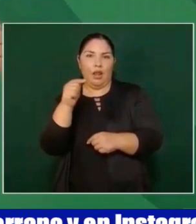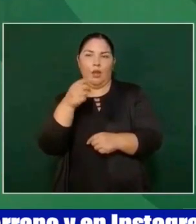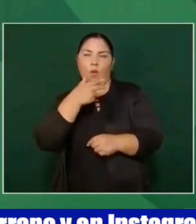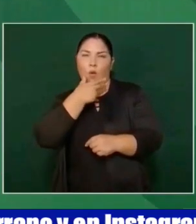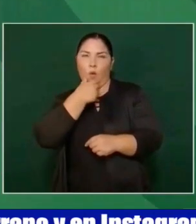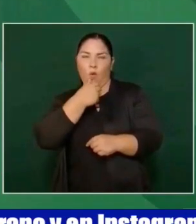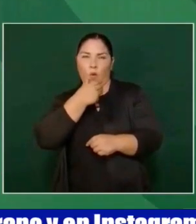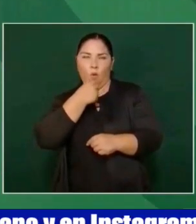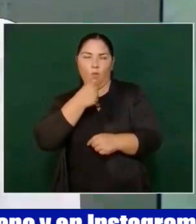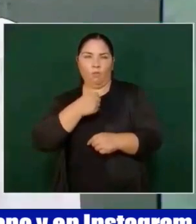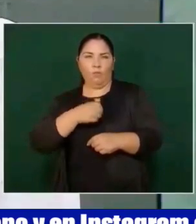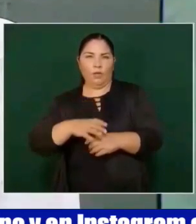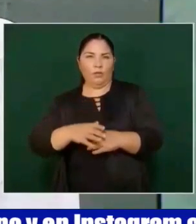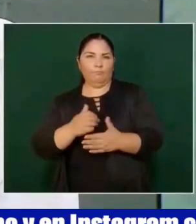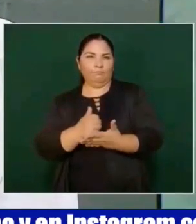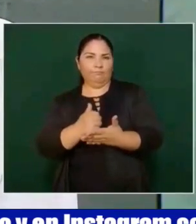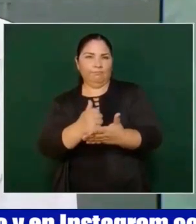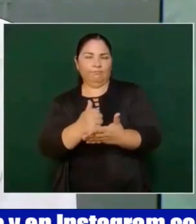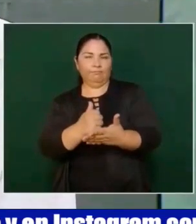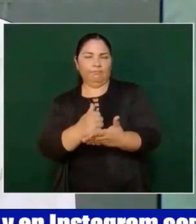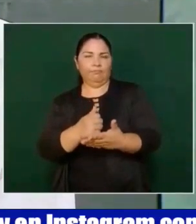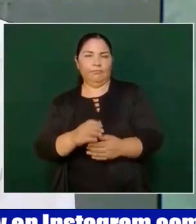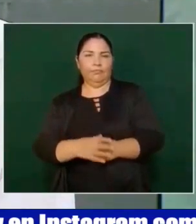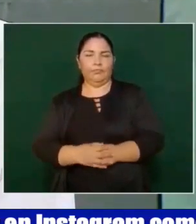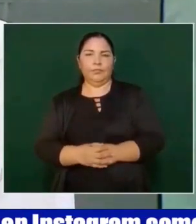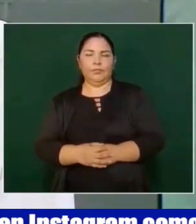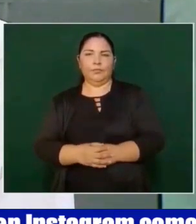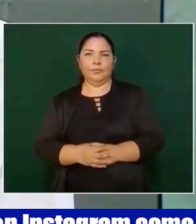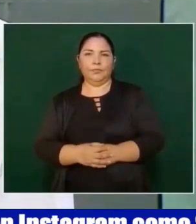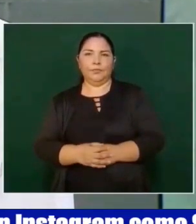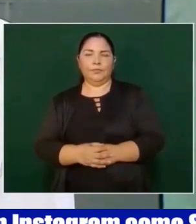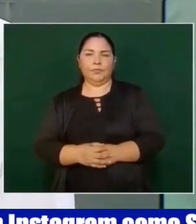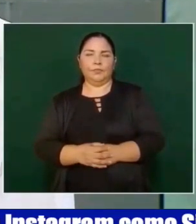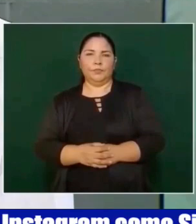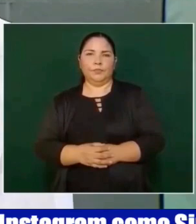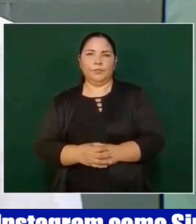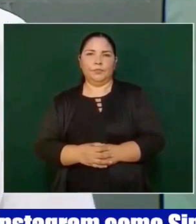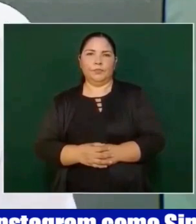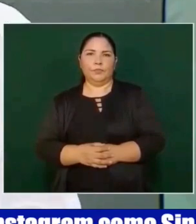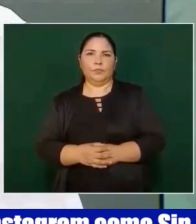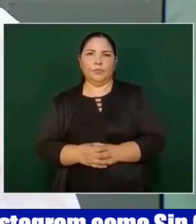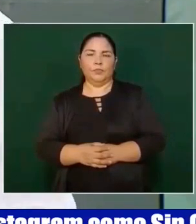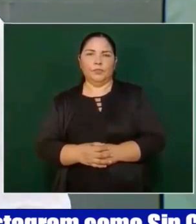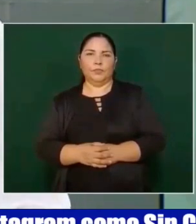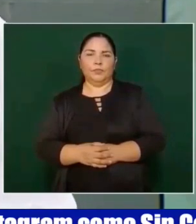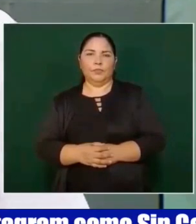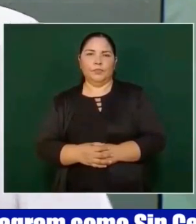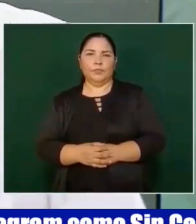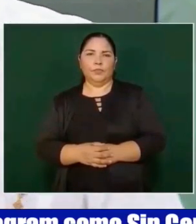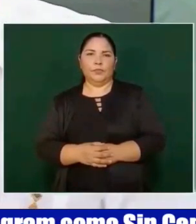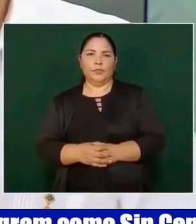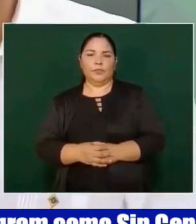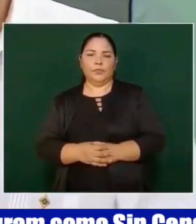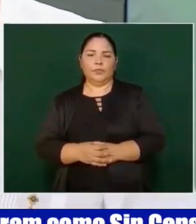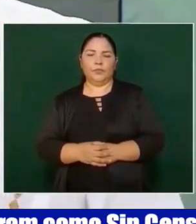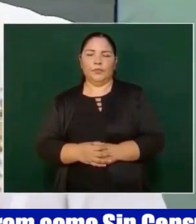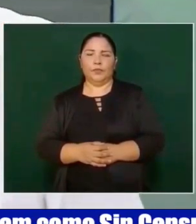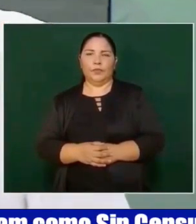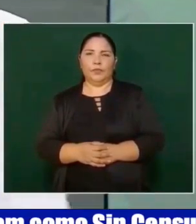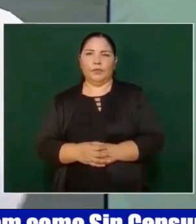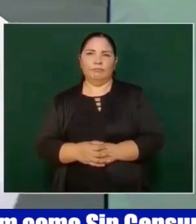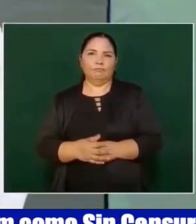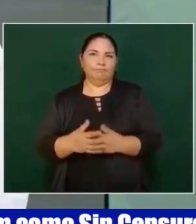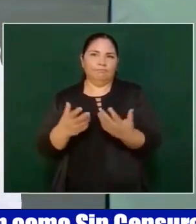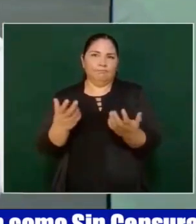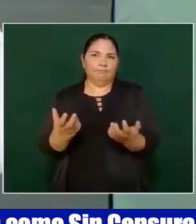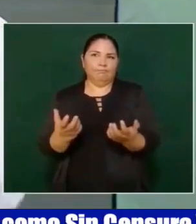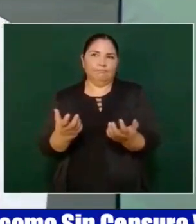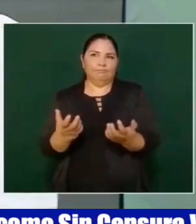los